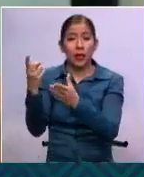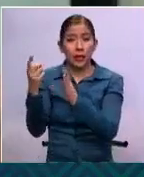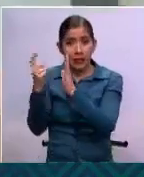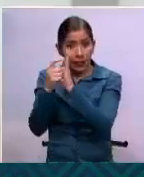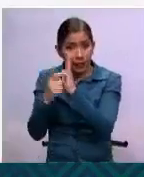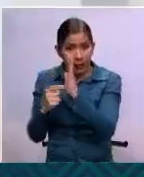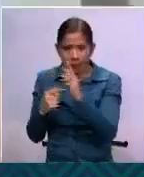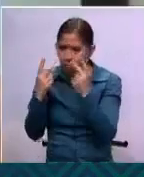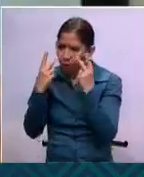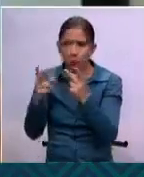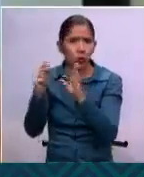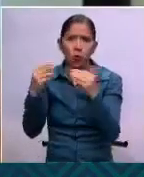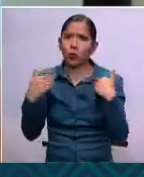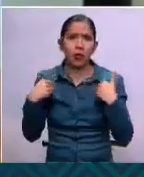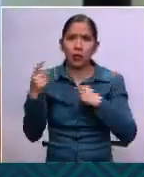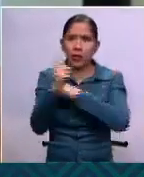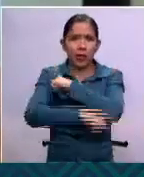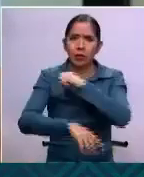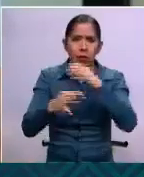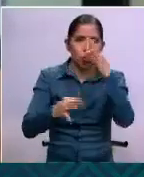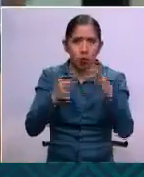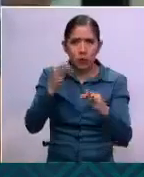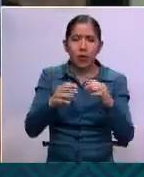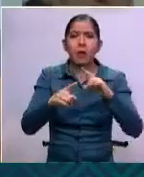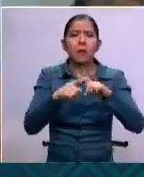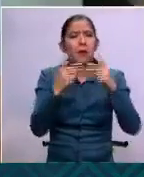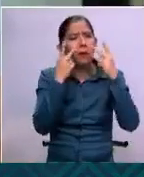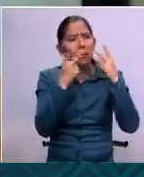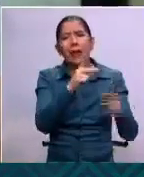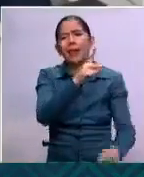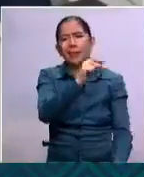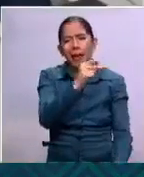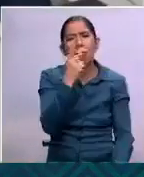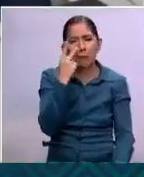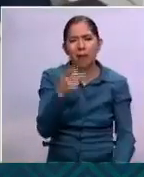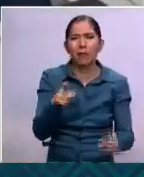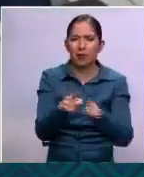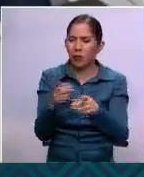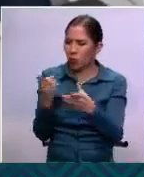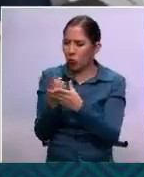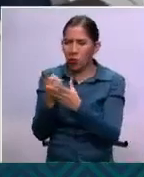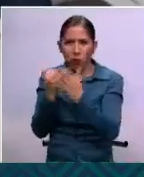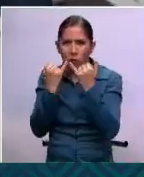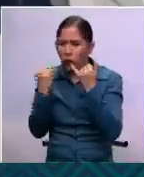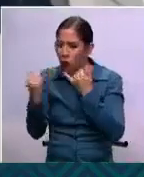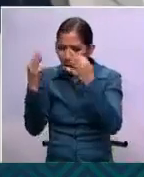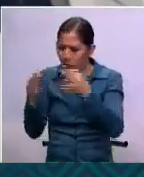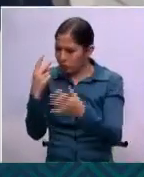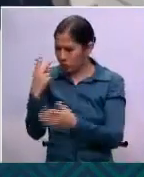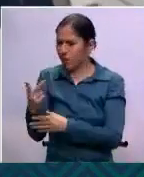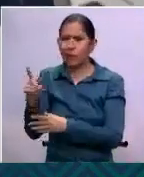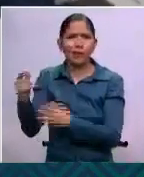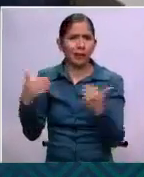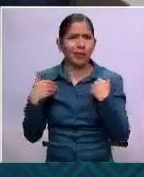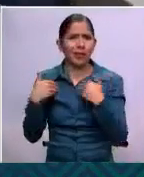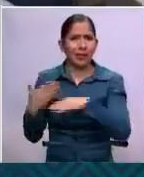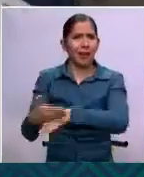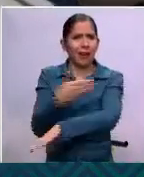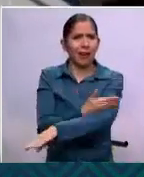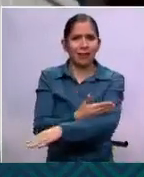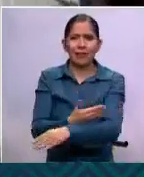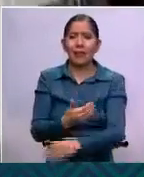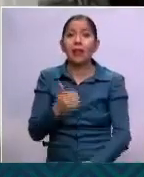sentencia ejecutoriada. Sin embargo, por datos no solo de los medios de comunicación, sino datos oficiales, tenemos entendido que él hubiera sido procesado por